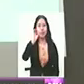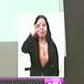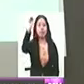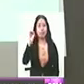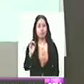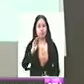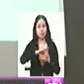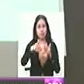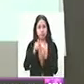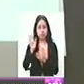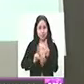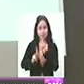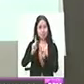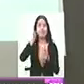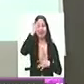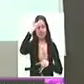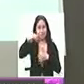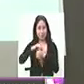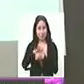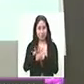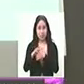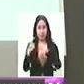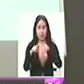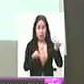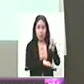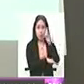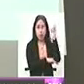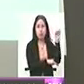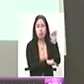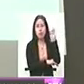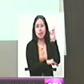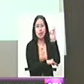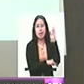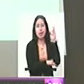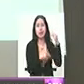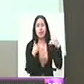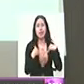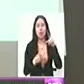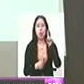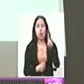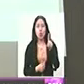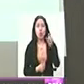2.5% de su población, mientras que en Bolivia se ha llegado al